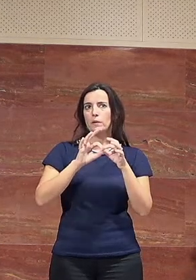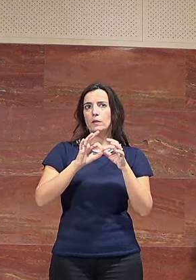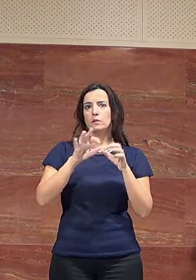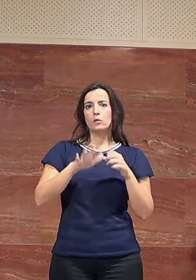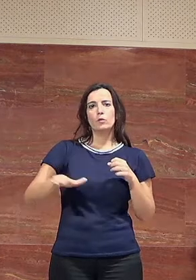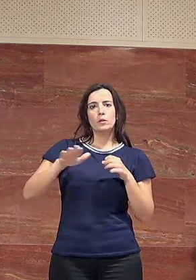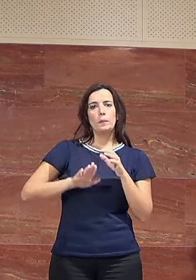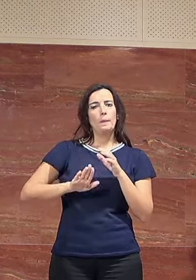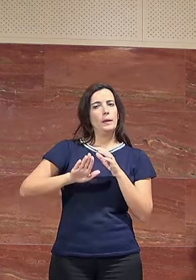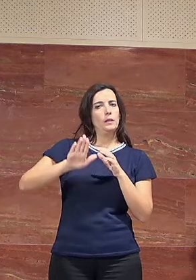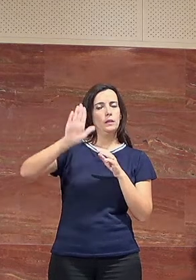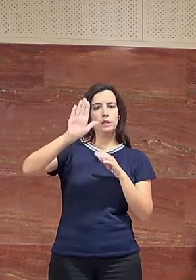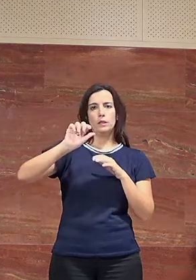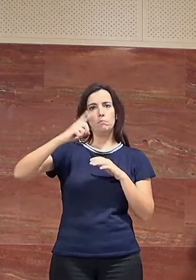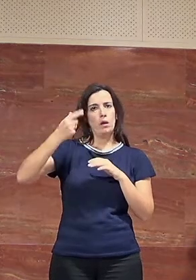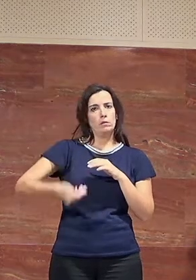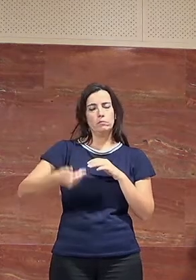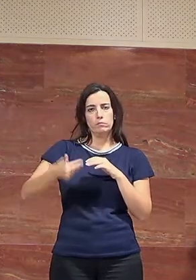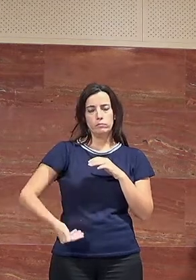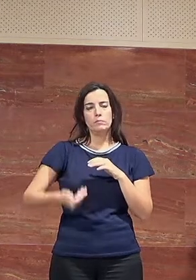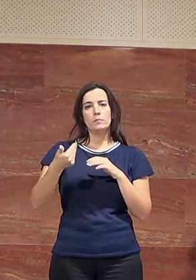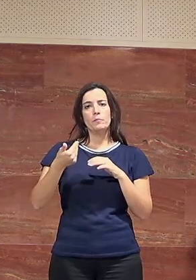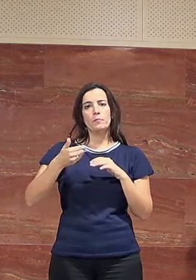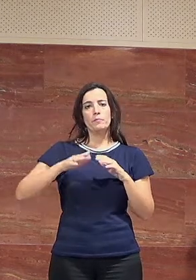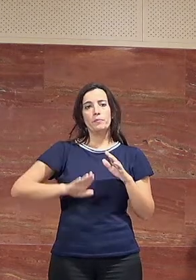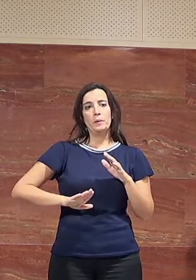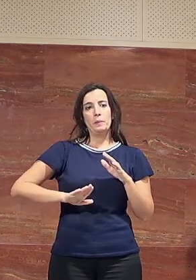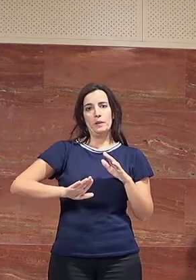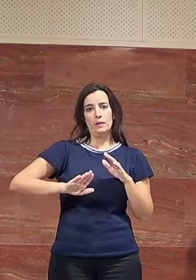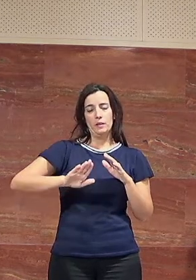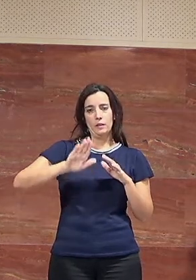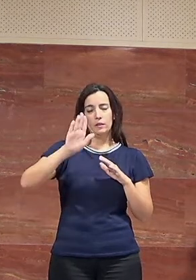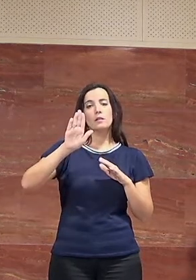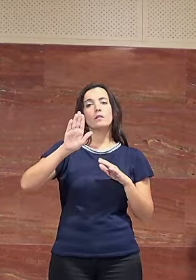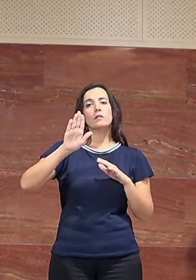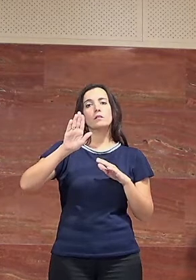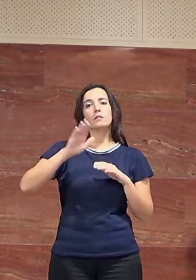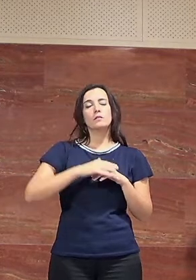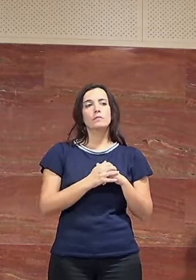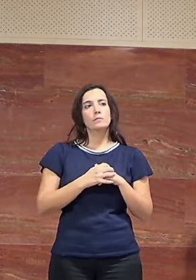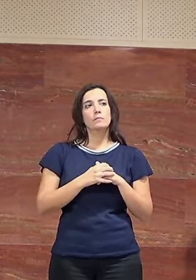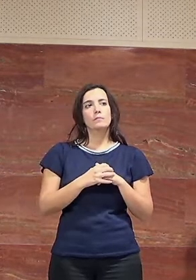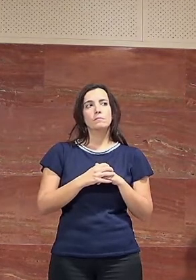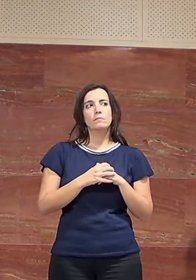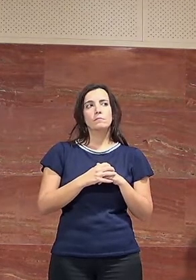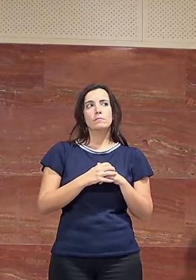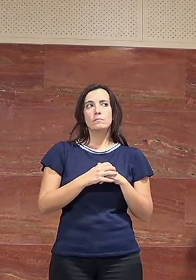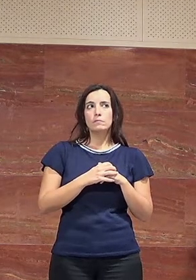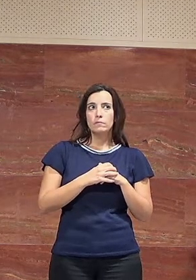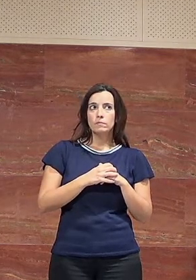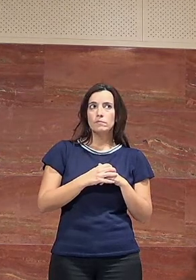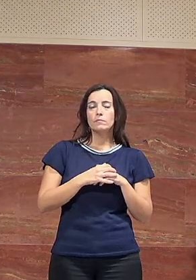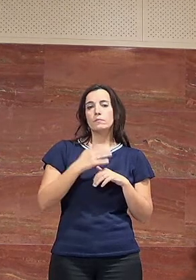pendientes más importantes, algunas pendientes ya verdaderamente limitadoras para la movilidad peatonal, por lo menos a personas con alguna